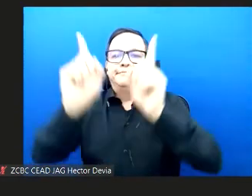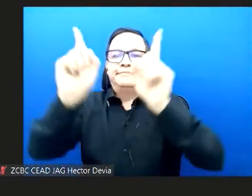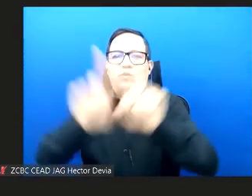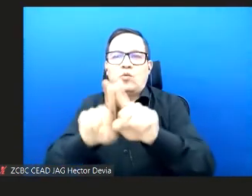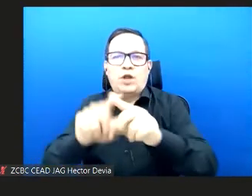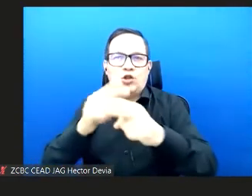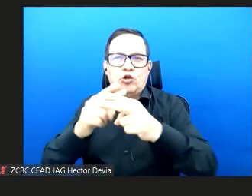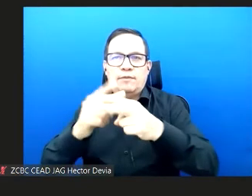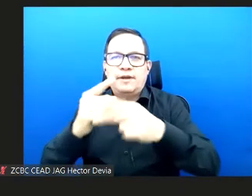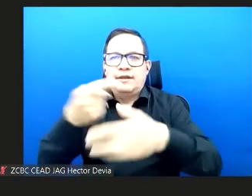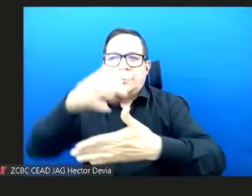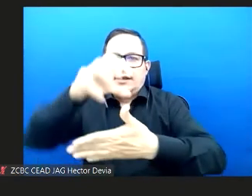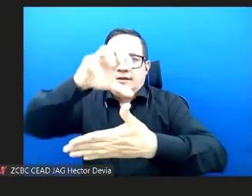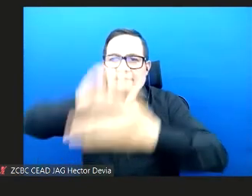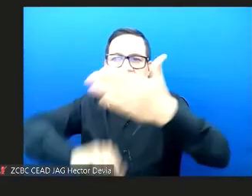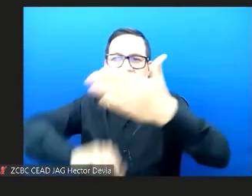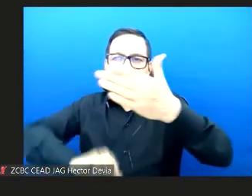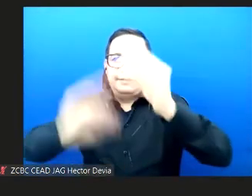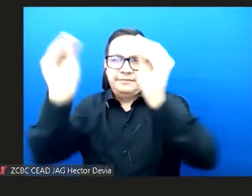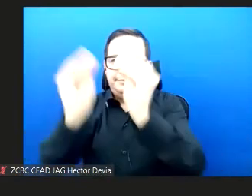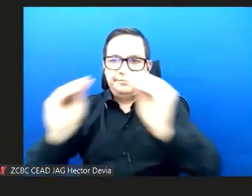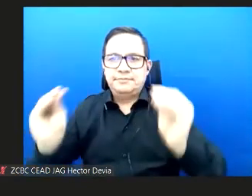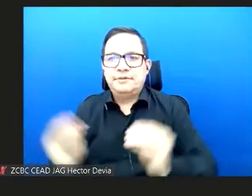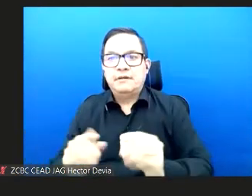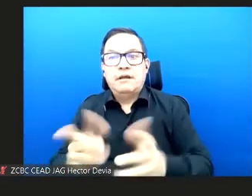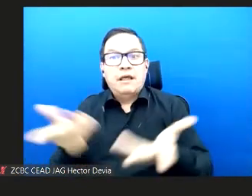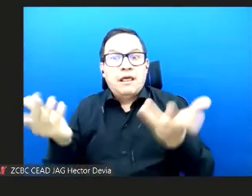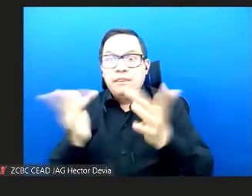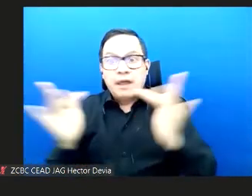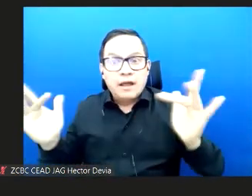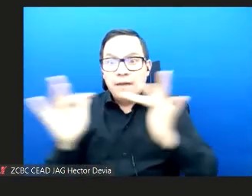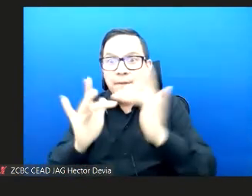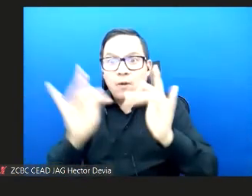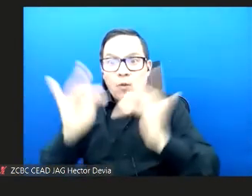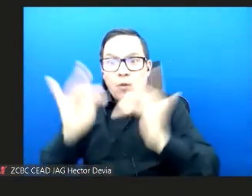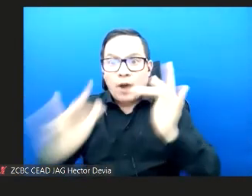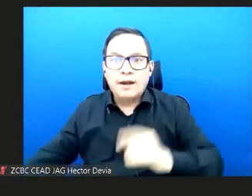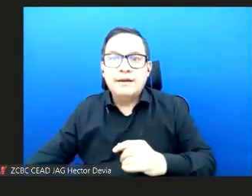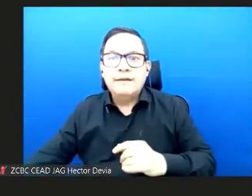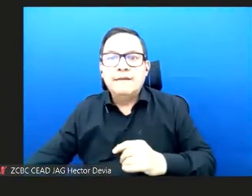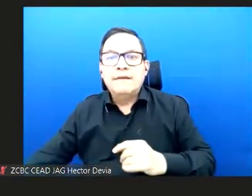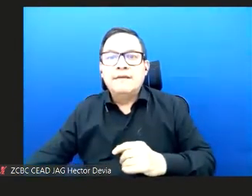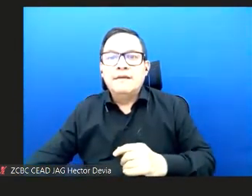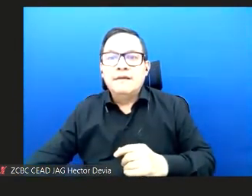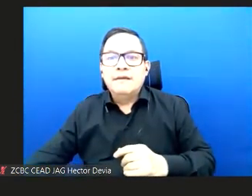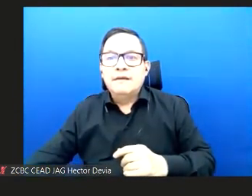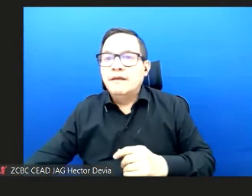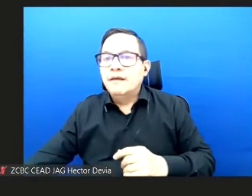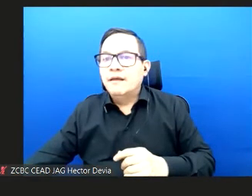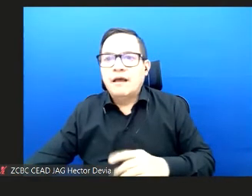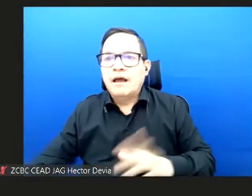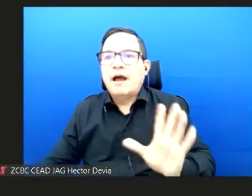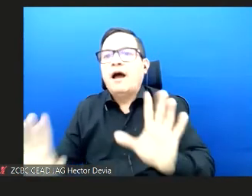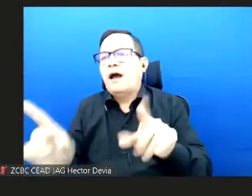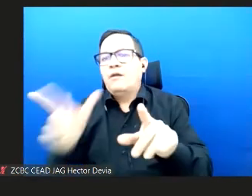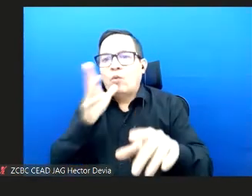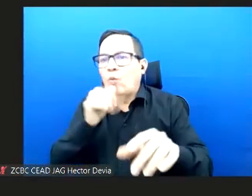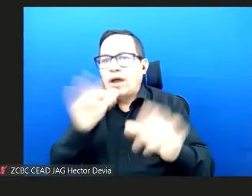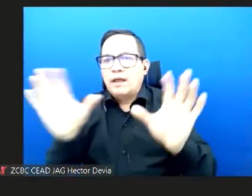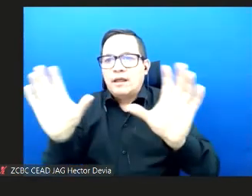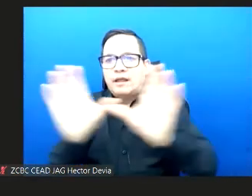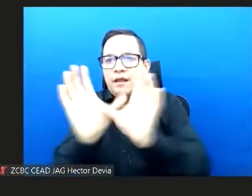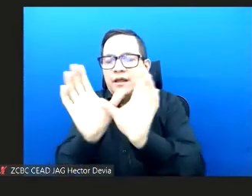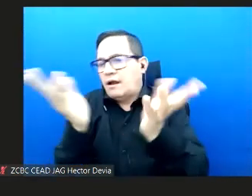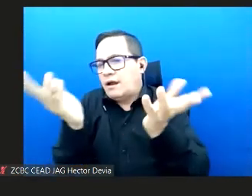no tienen elementos en común, la diferencia simétrica se representaría de la siguiente forma, así como hemos visto. Entonces, como no hay intersección,